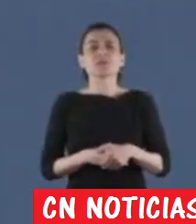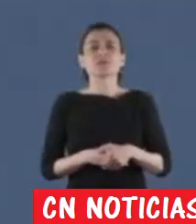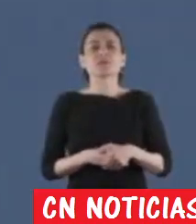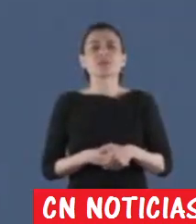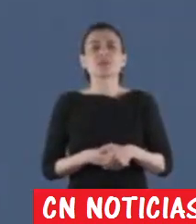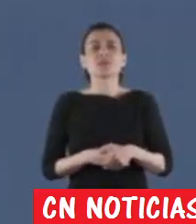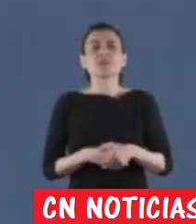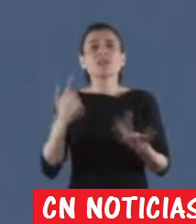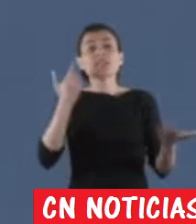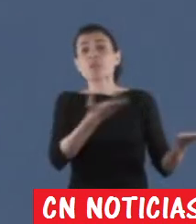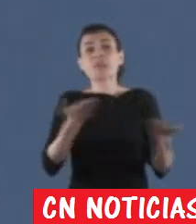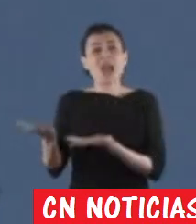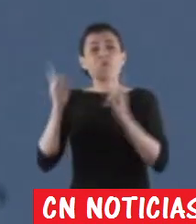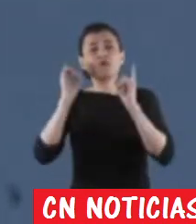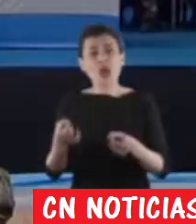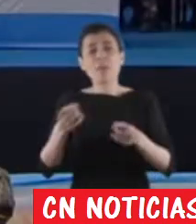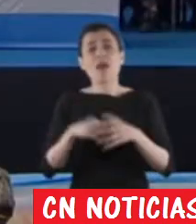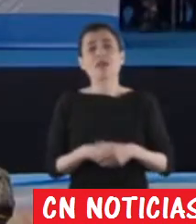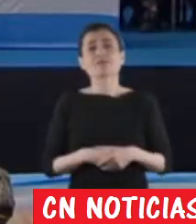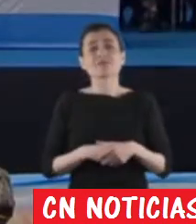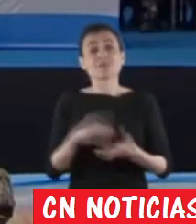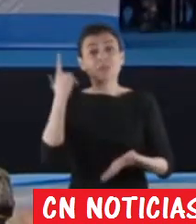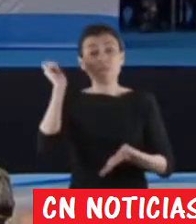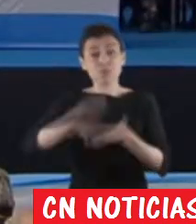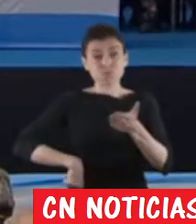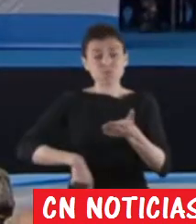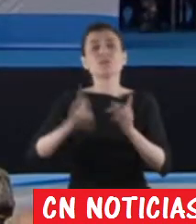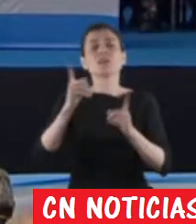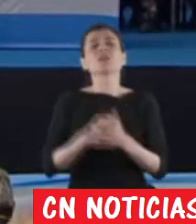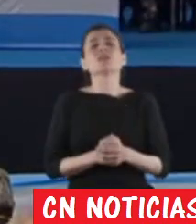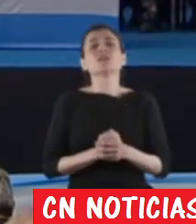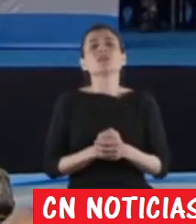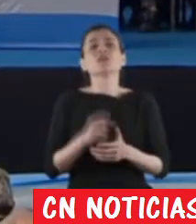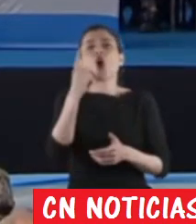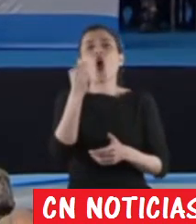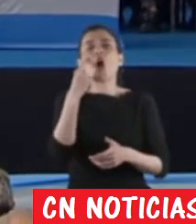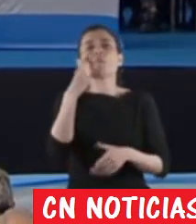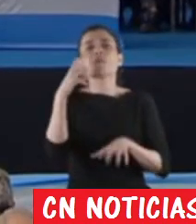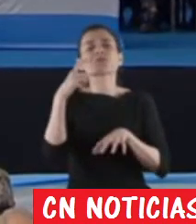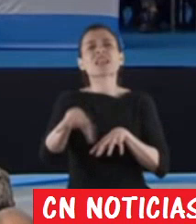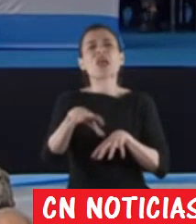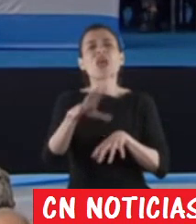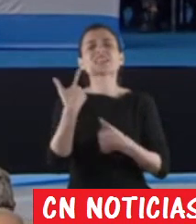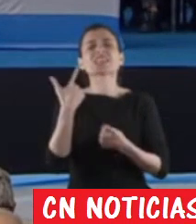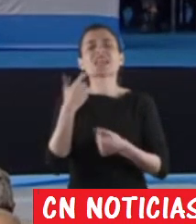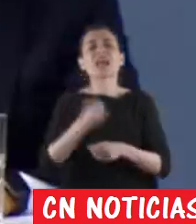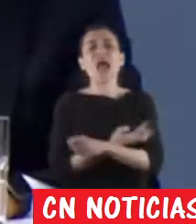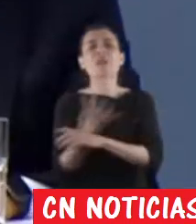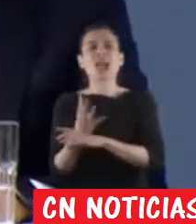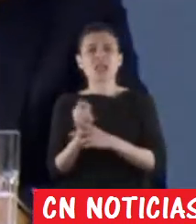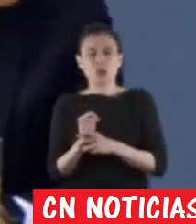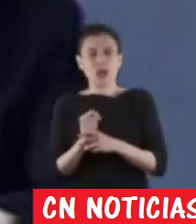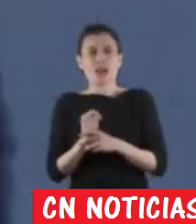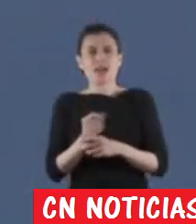Convocamos a continuación a firmar al señor intendente municipal de Almirante Brown,